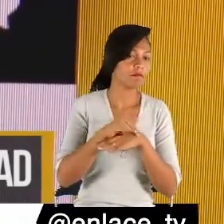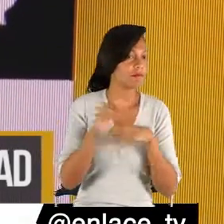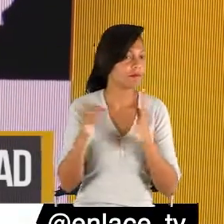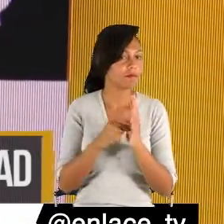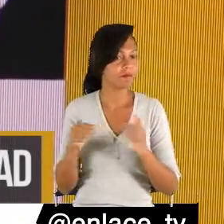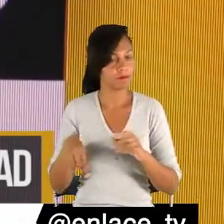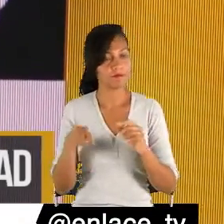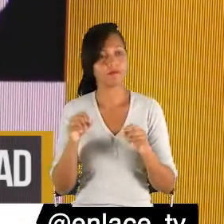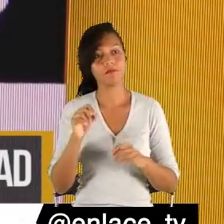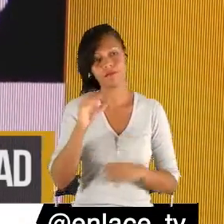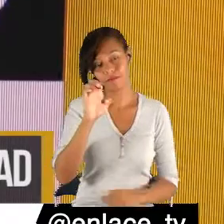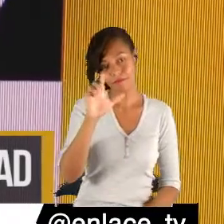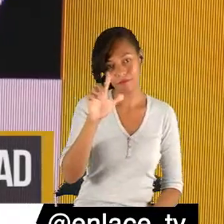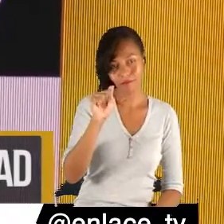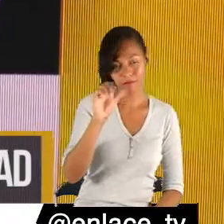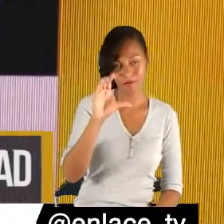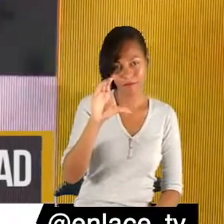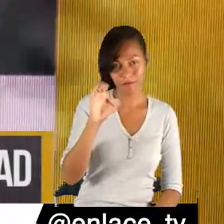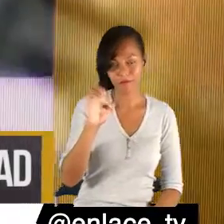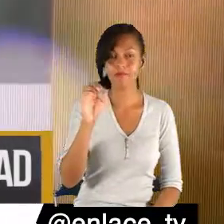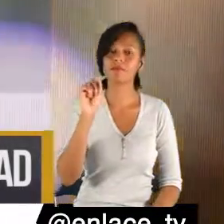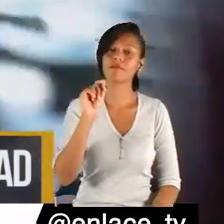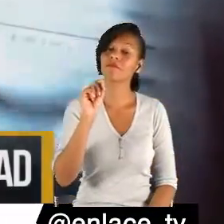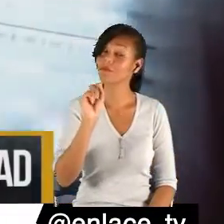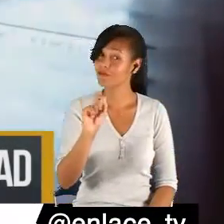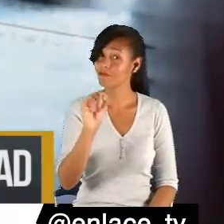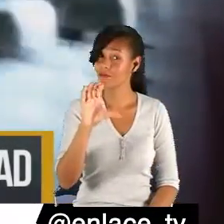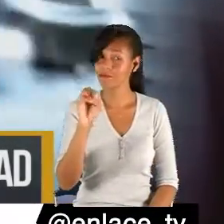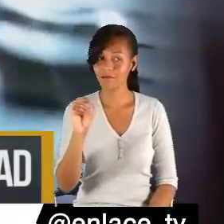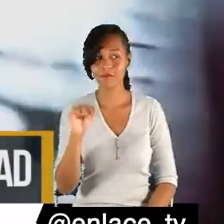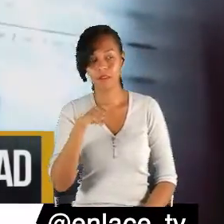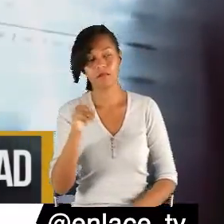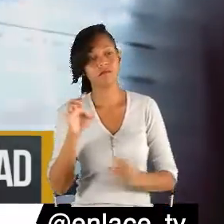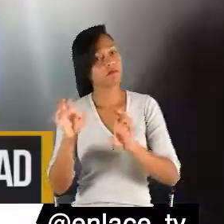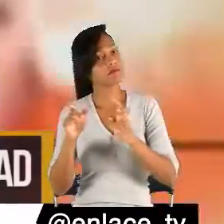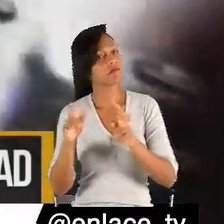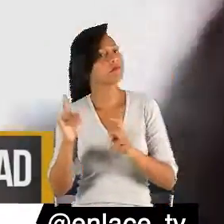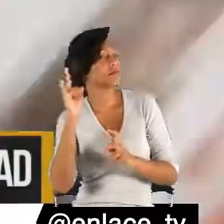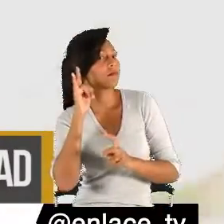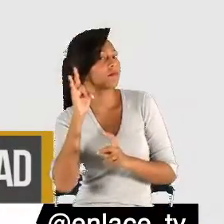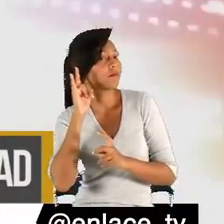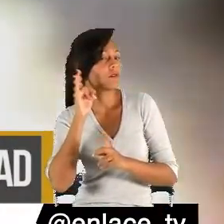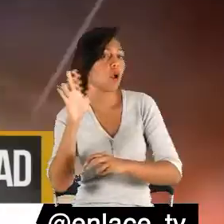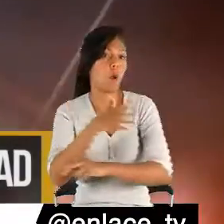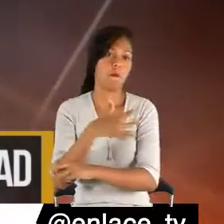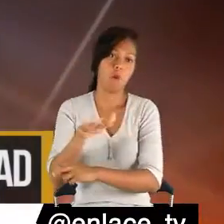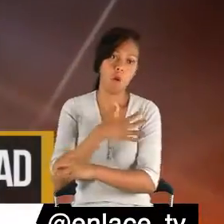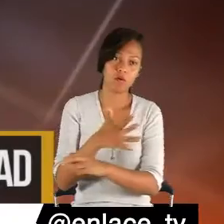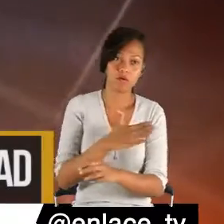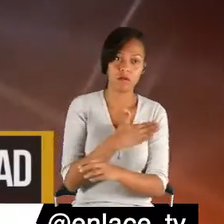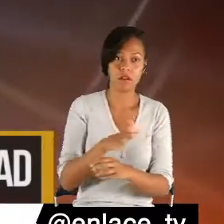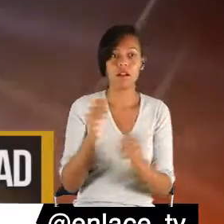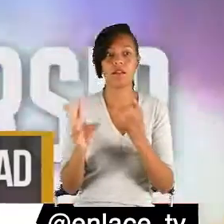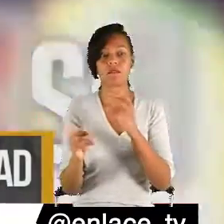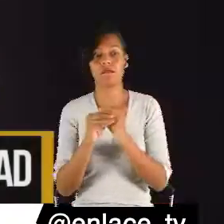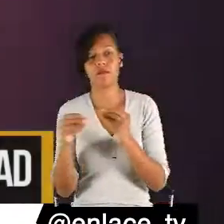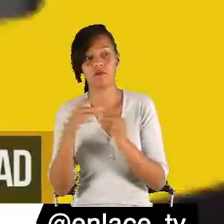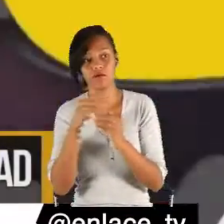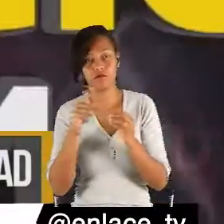punto contaminada acceso a enlace radio emisora virtual que ofrece programación musical y de algunos programas enlazados con